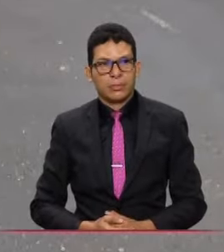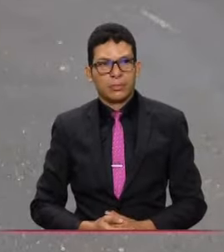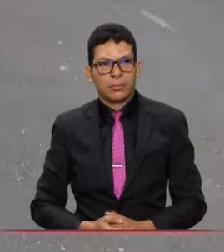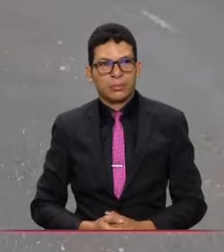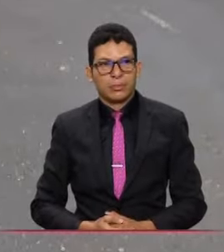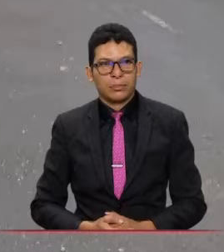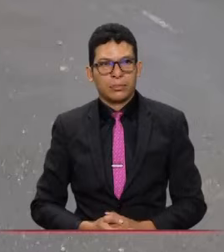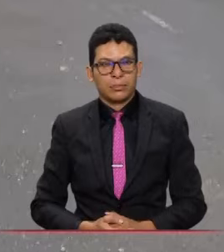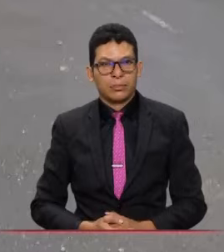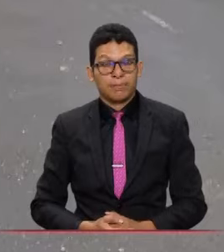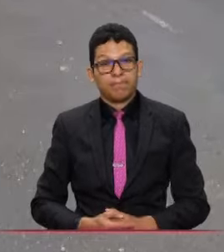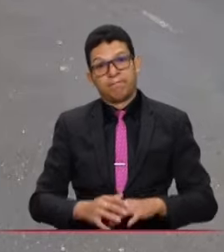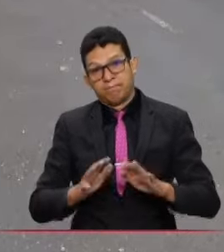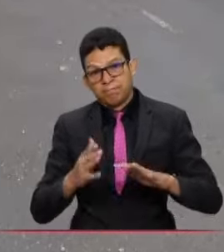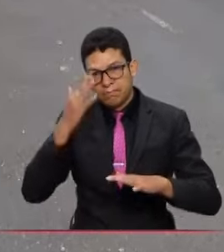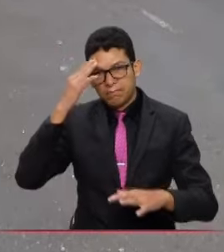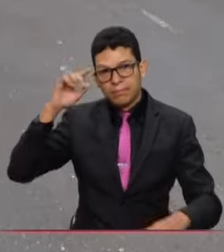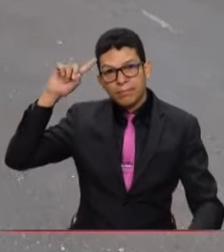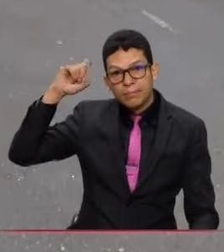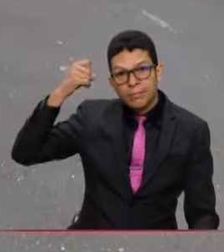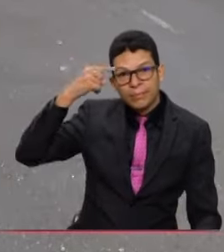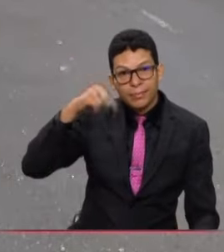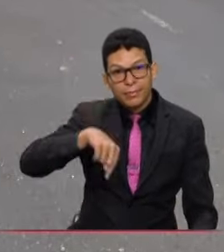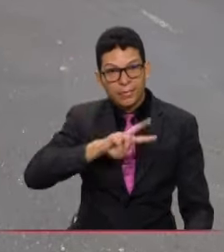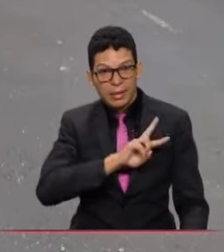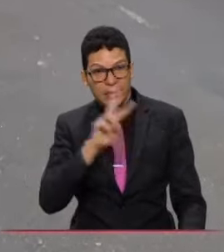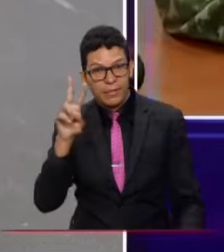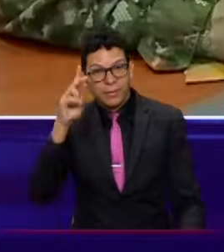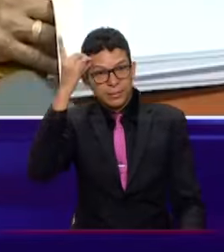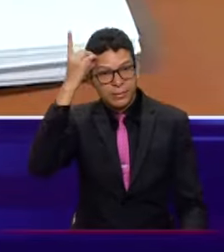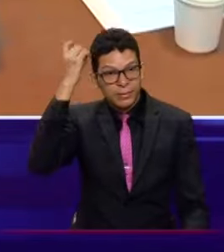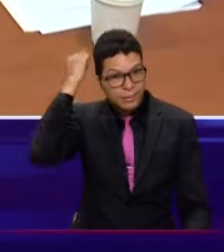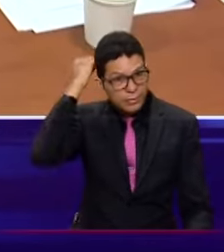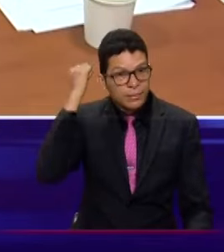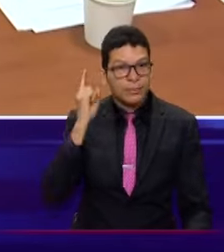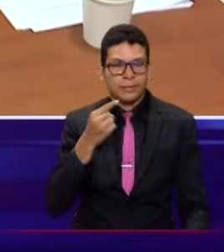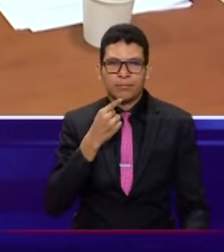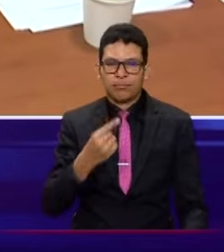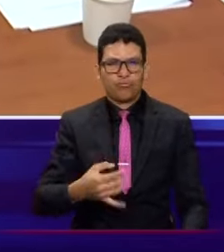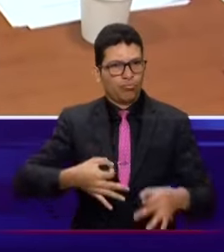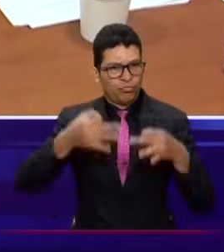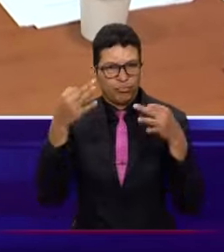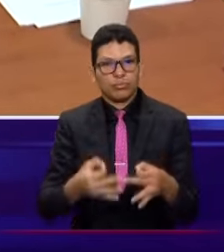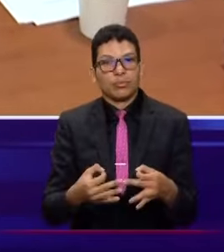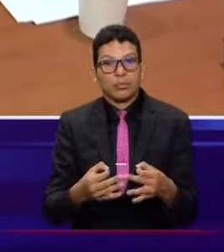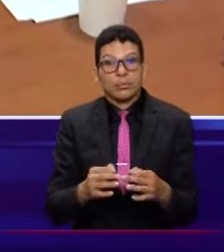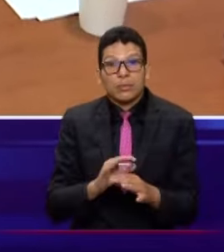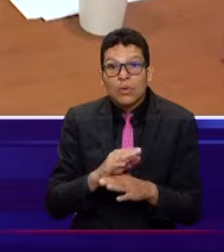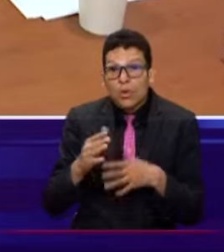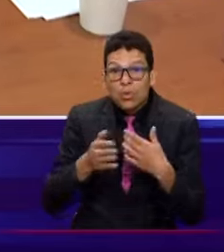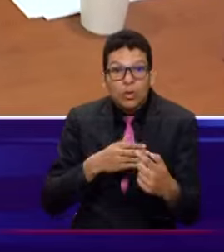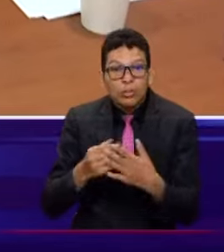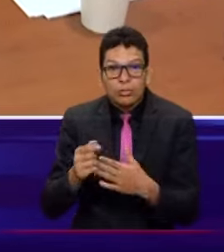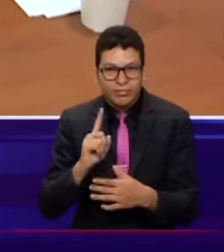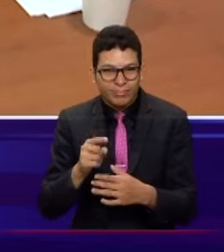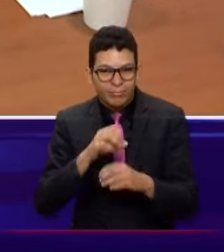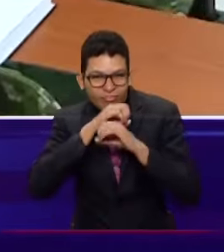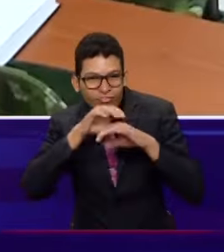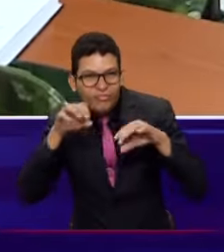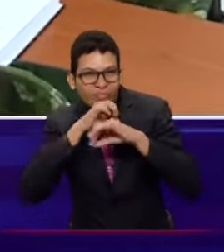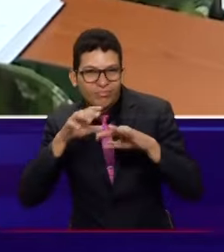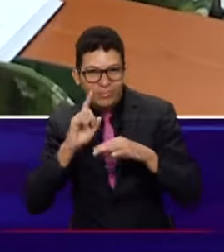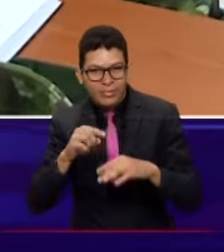sentido por su parte la gobernadora del Valle del cauca dilian Francisca toro aseguró que aunque estas reacciones por